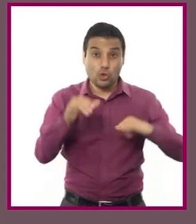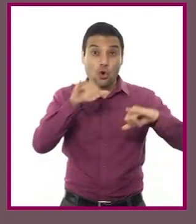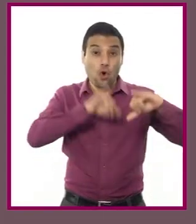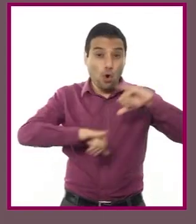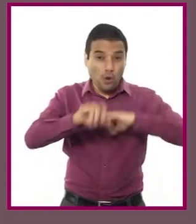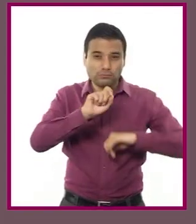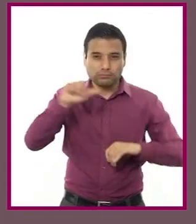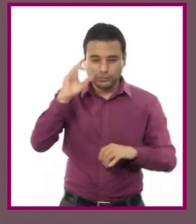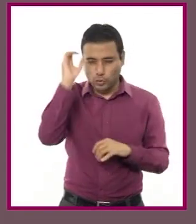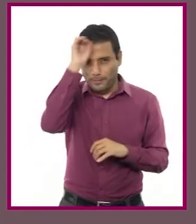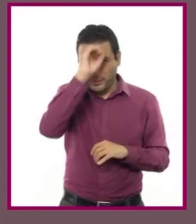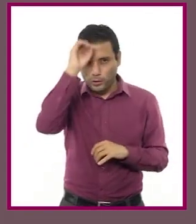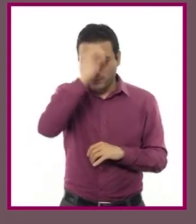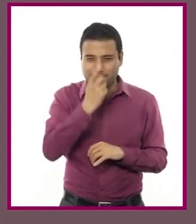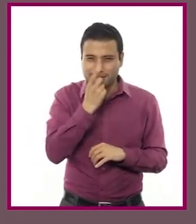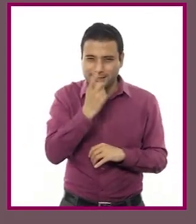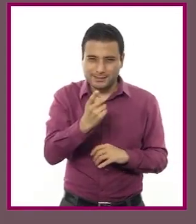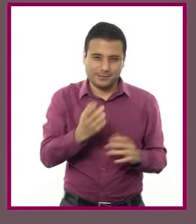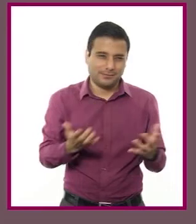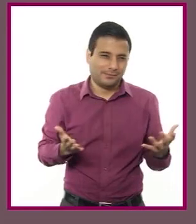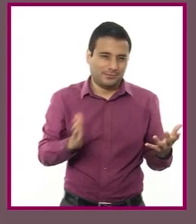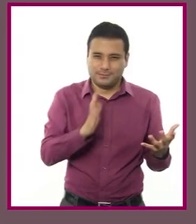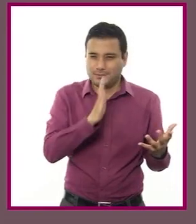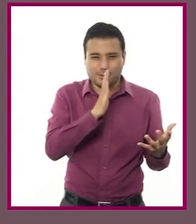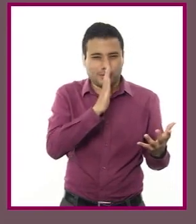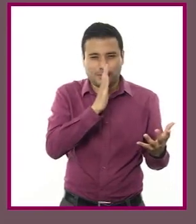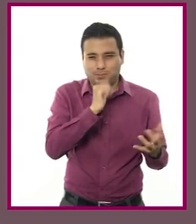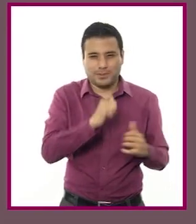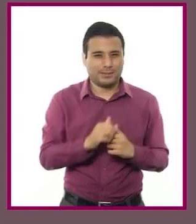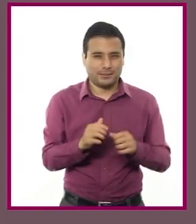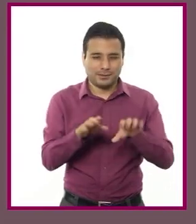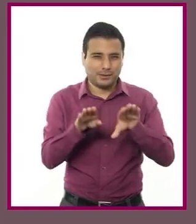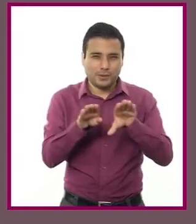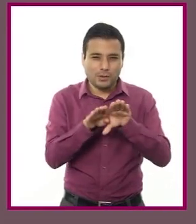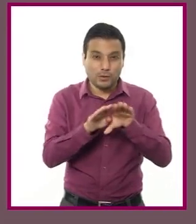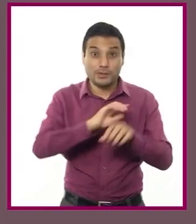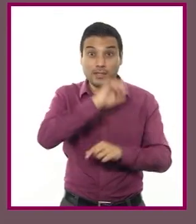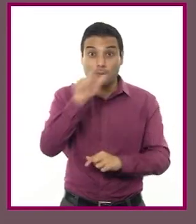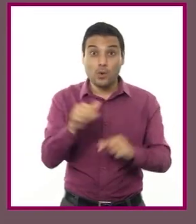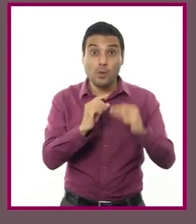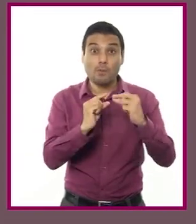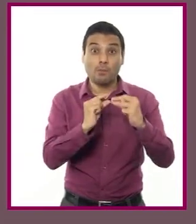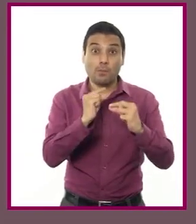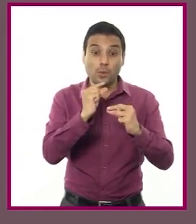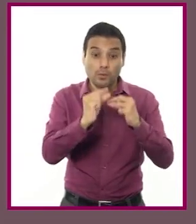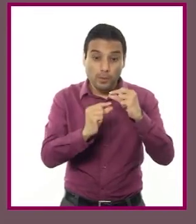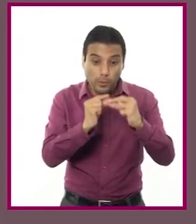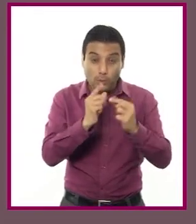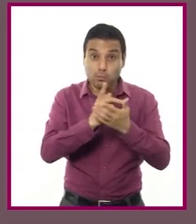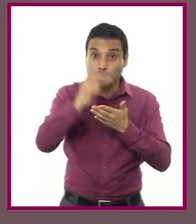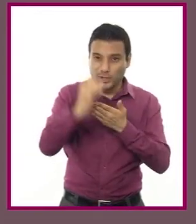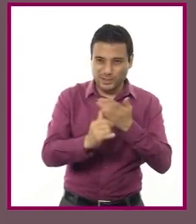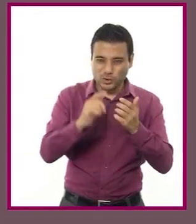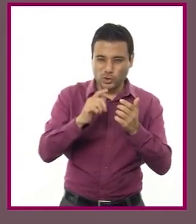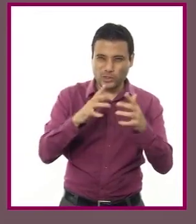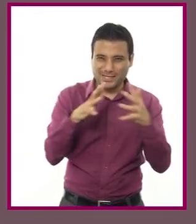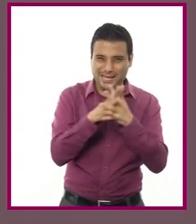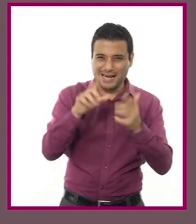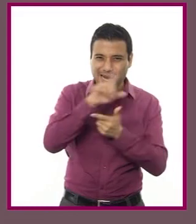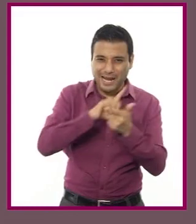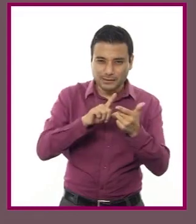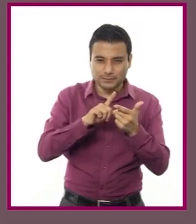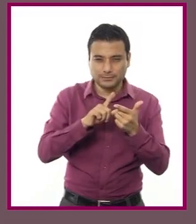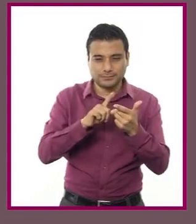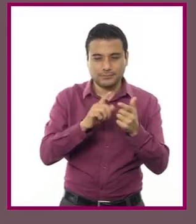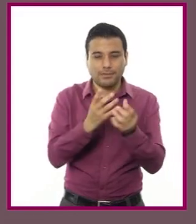la imposibilidad de realizarlo a plenitud, fueron desechando poco a poco el proyecto de la Guerra de las Galaxias.